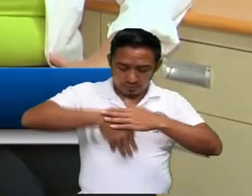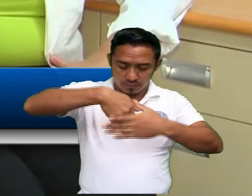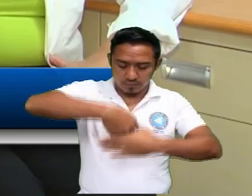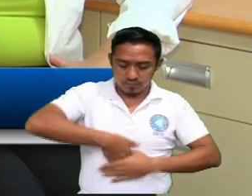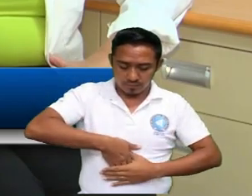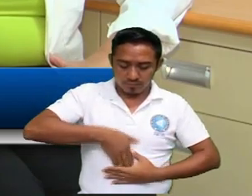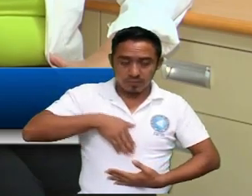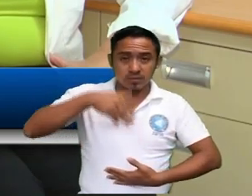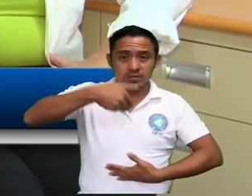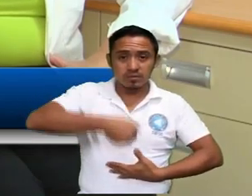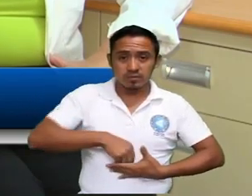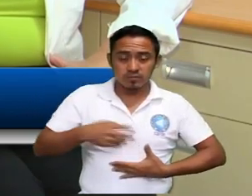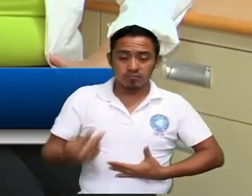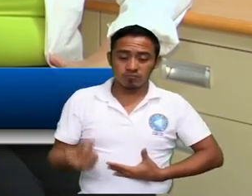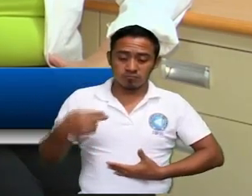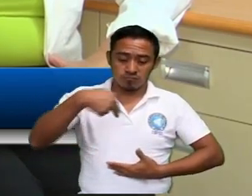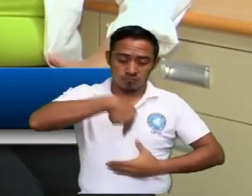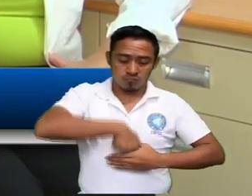confianza